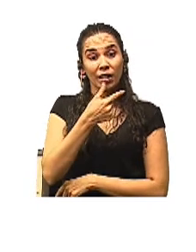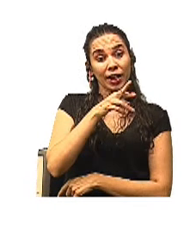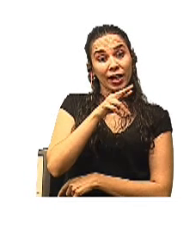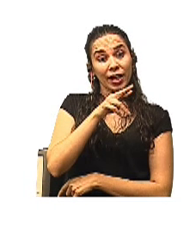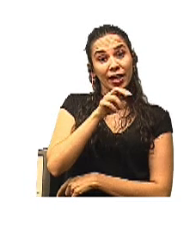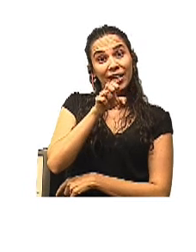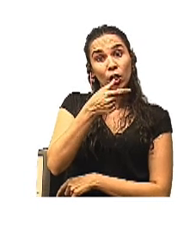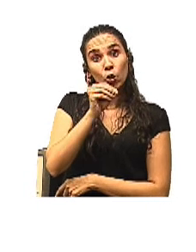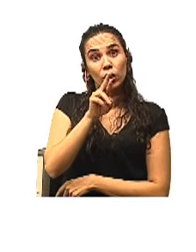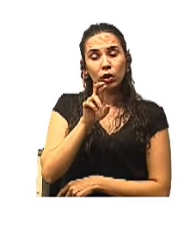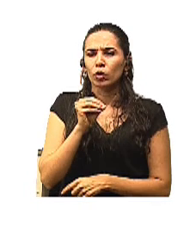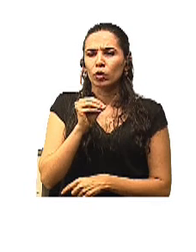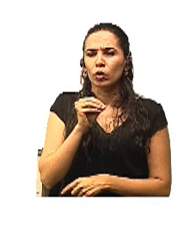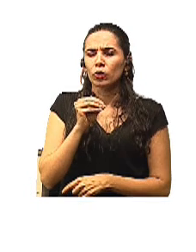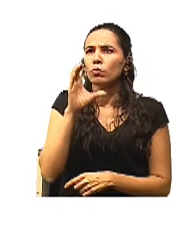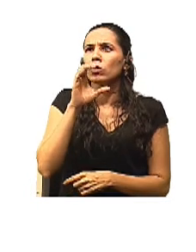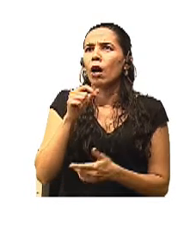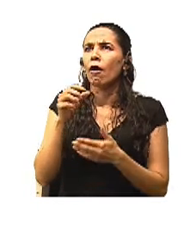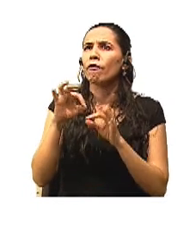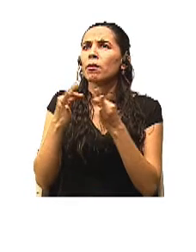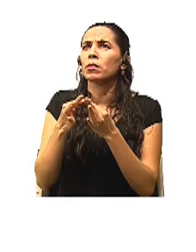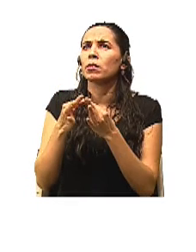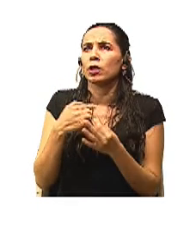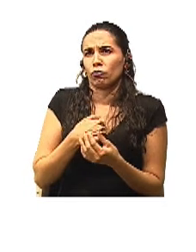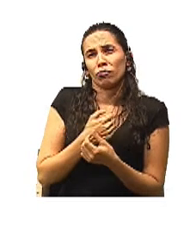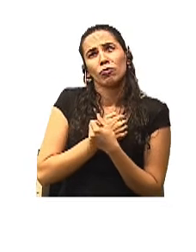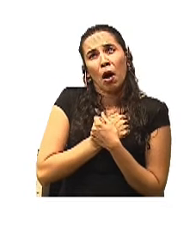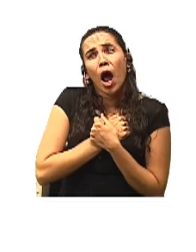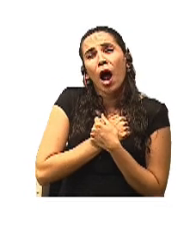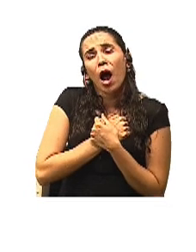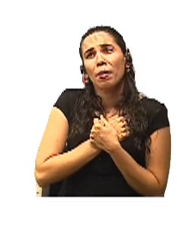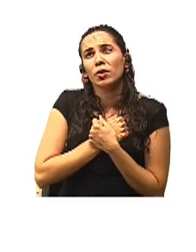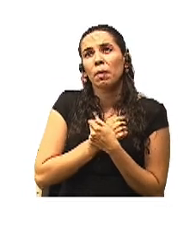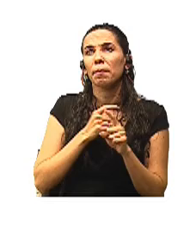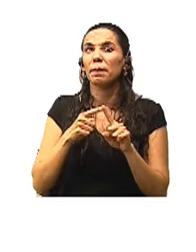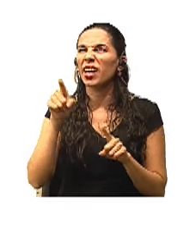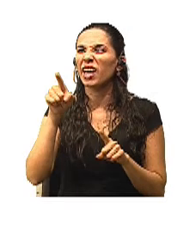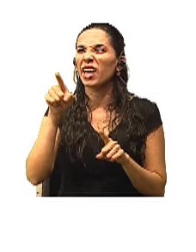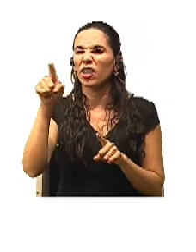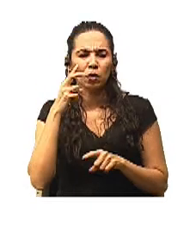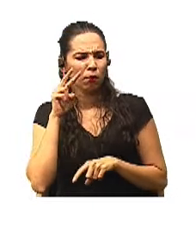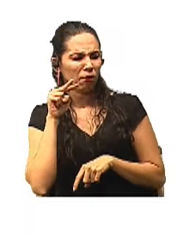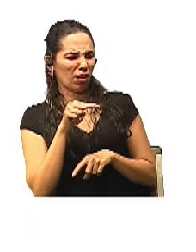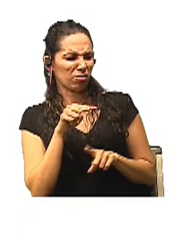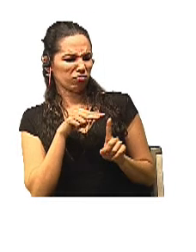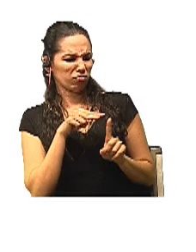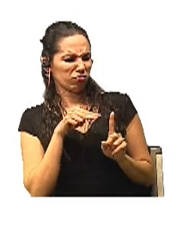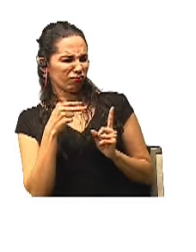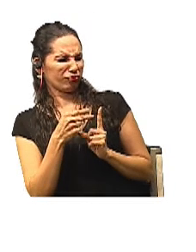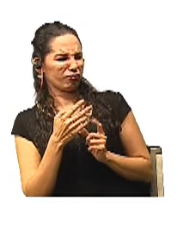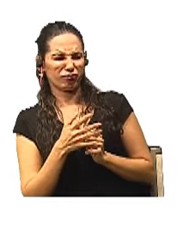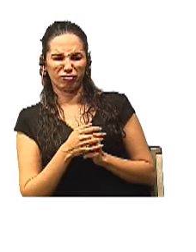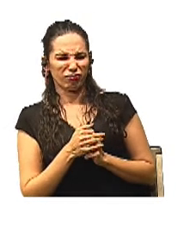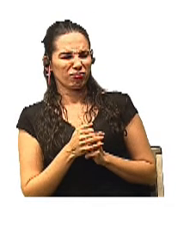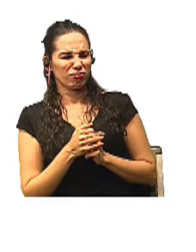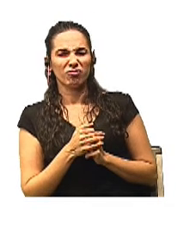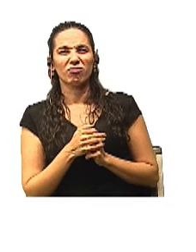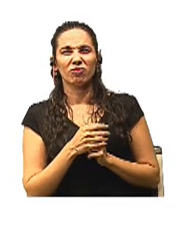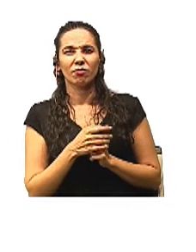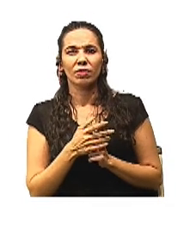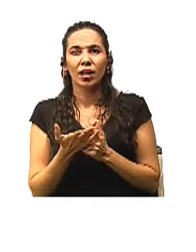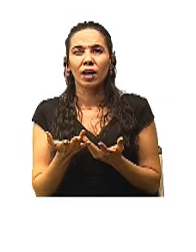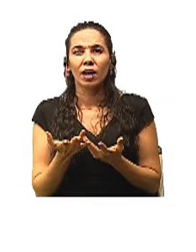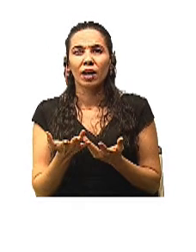Gregorio busca a su familia porque los quiere, pero a su vez ellos lo ven desde el otro lado.